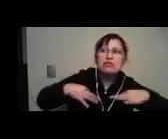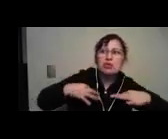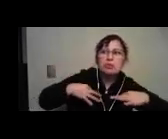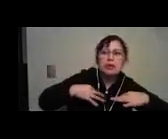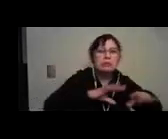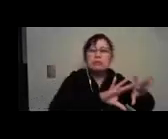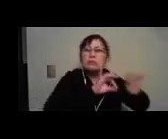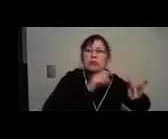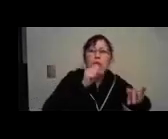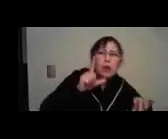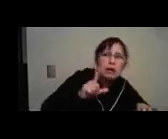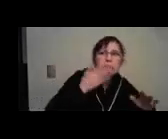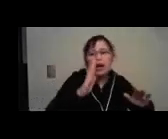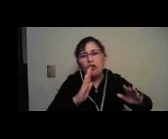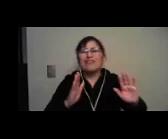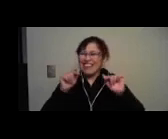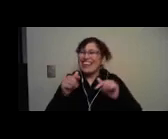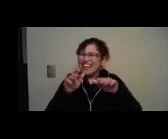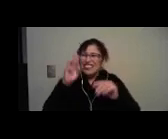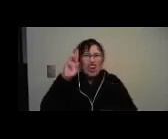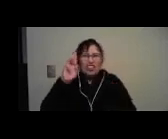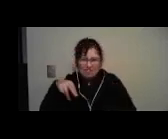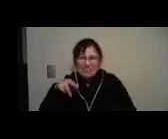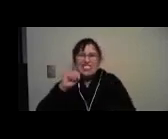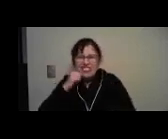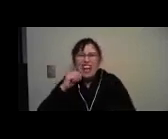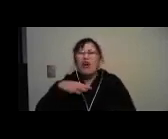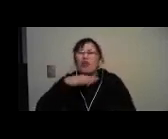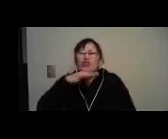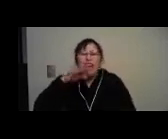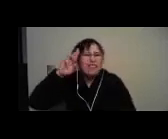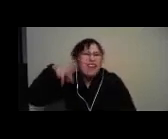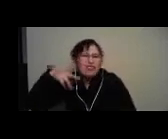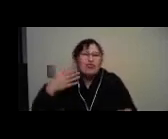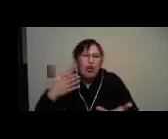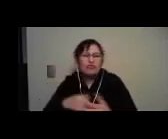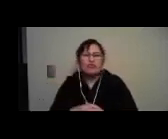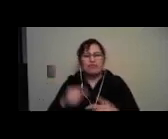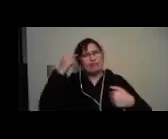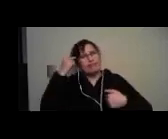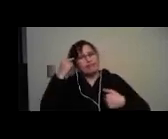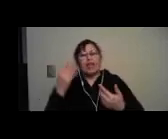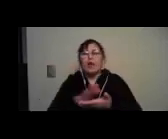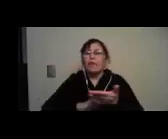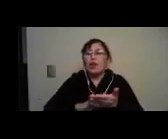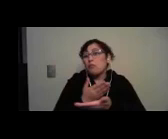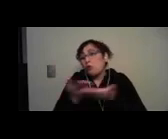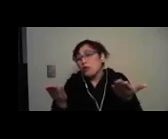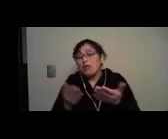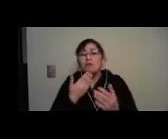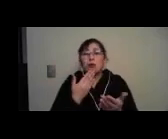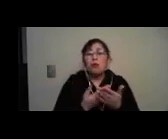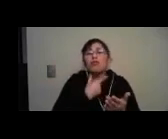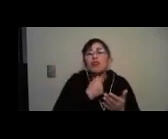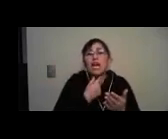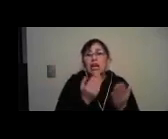O el mismo razonamiento hacen ustedes, por ejemplo, a la hora de decidir estudiar, si se quieren conectar ahora en tiempo real, o se conectan